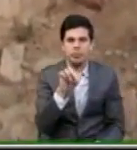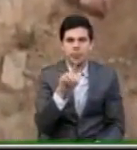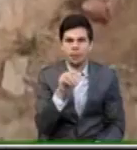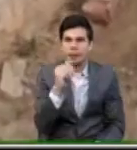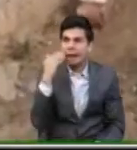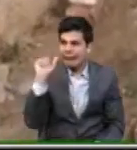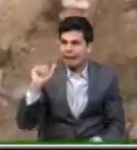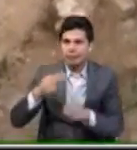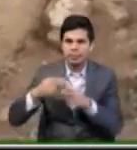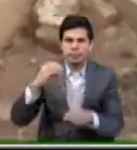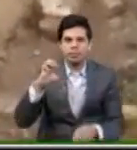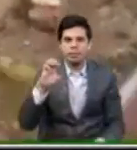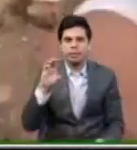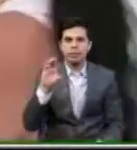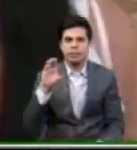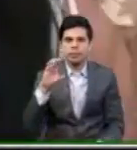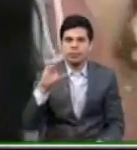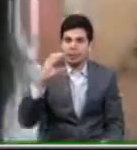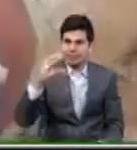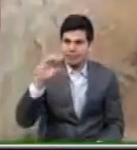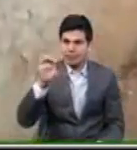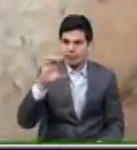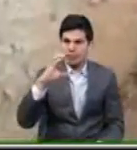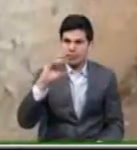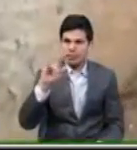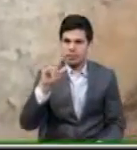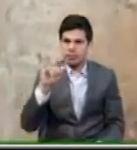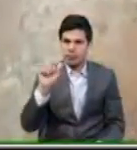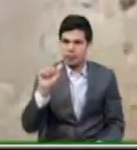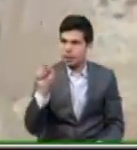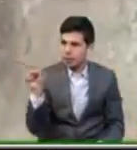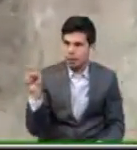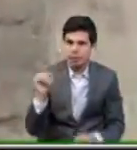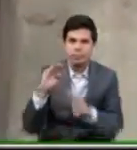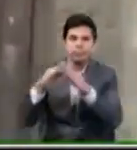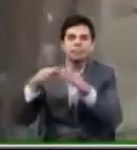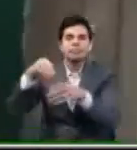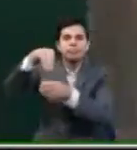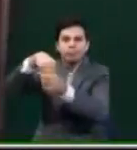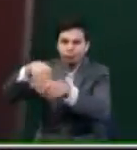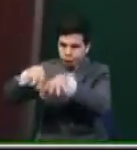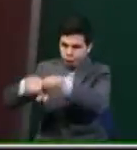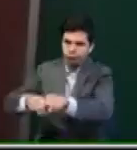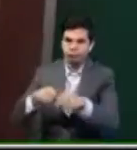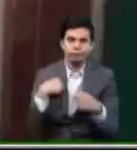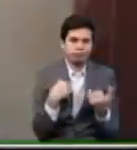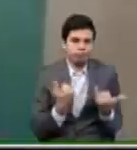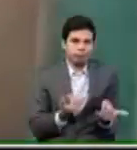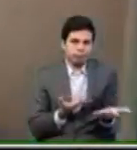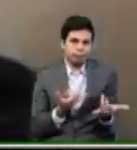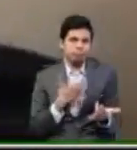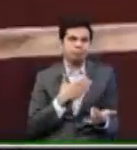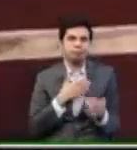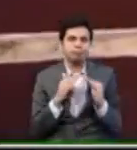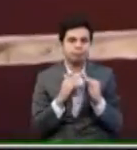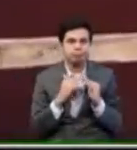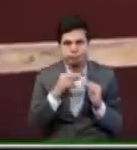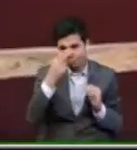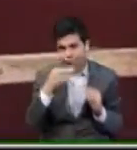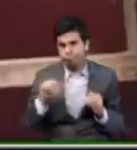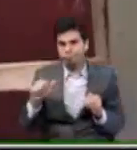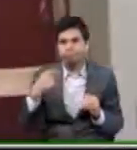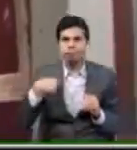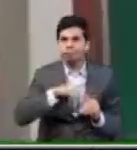fue la que le entregaron el apartamento en Colmorales, y a esta fecha, esperando yo un techo para mí, para mi hija, que